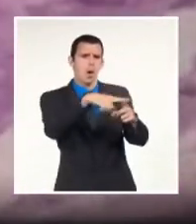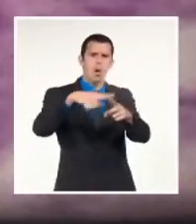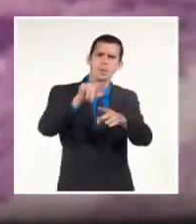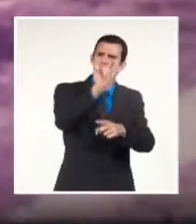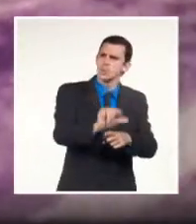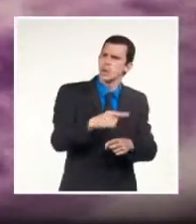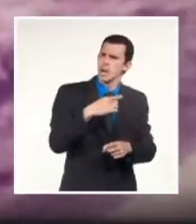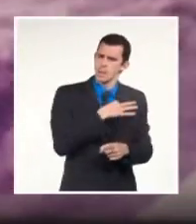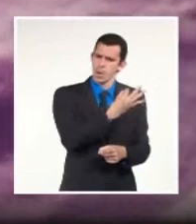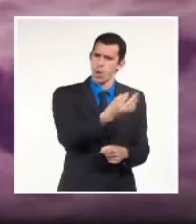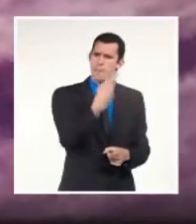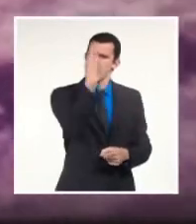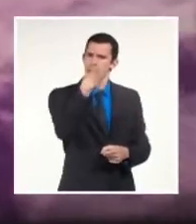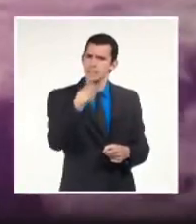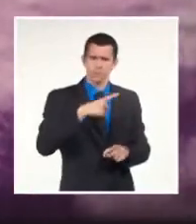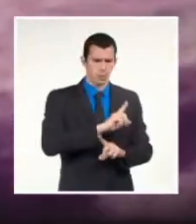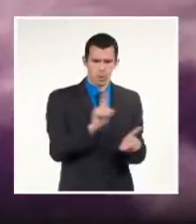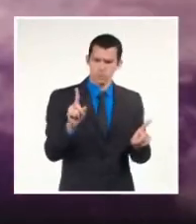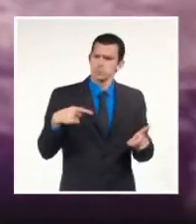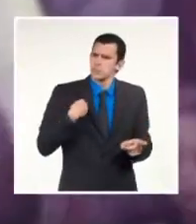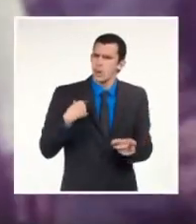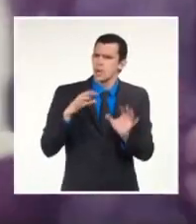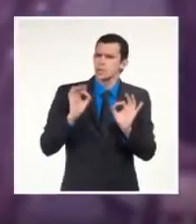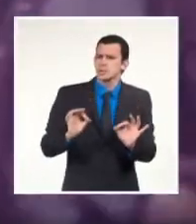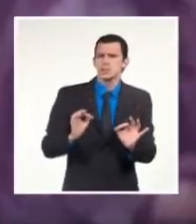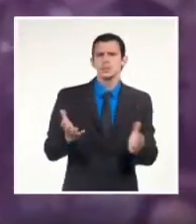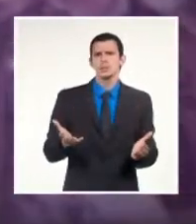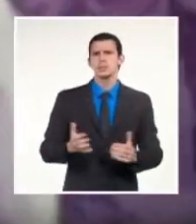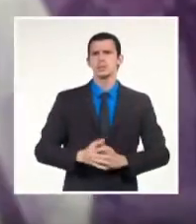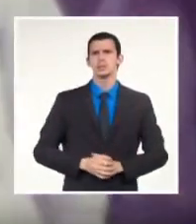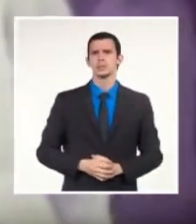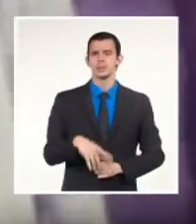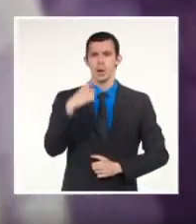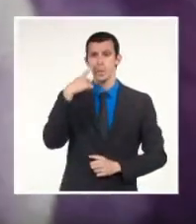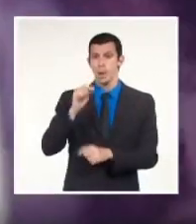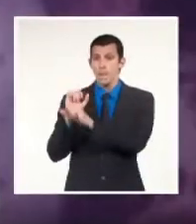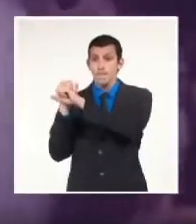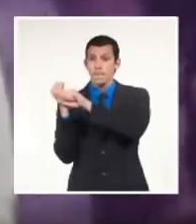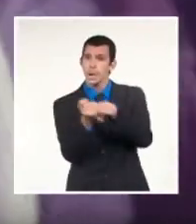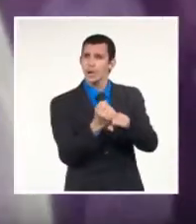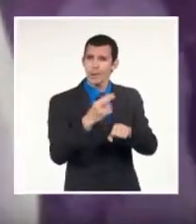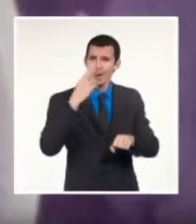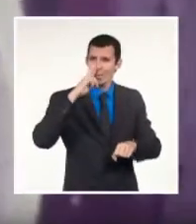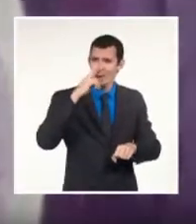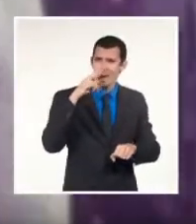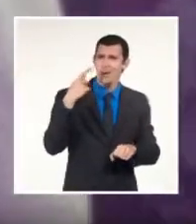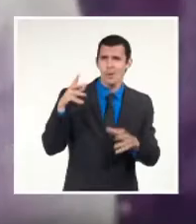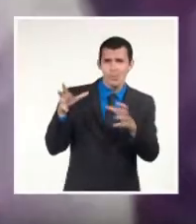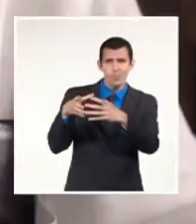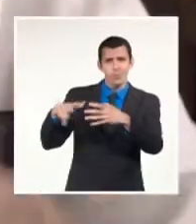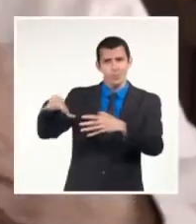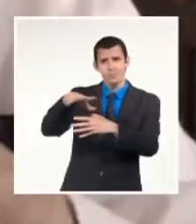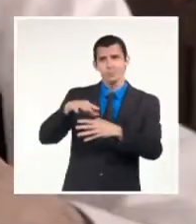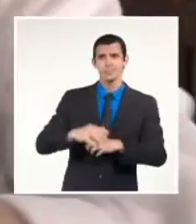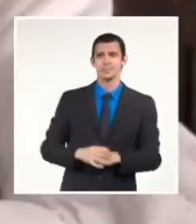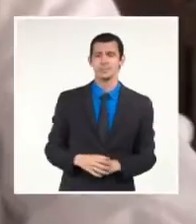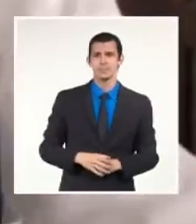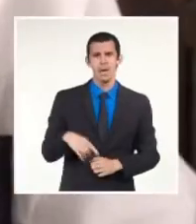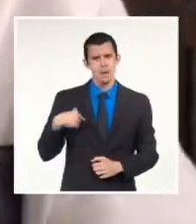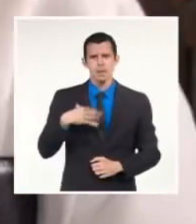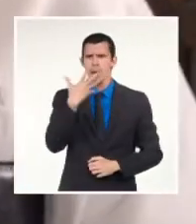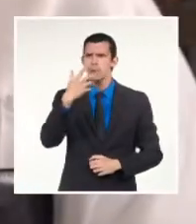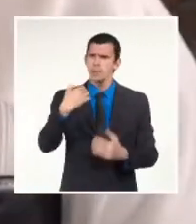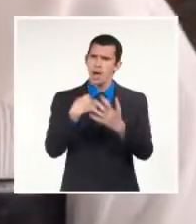Los negros estaban jugando béisbol y yo era lanzador. Y voy y le digo a los